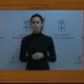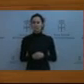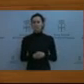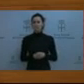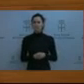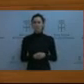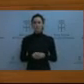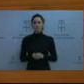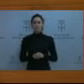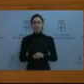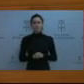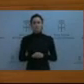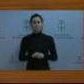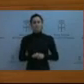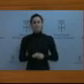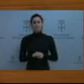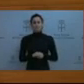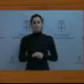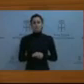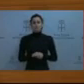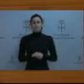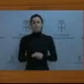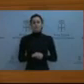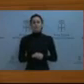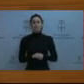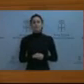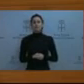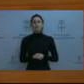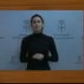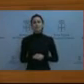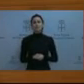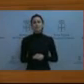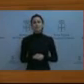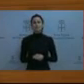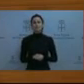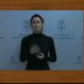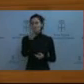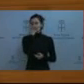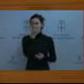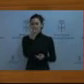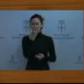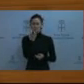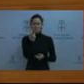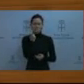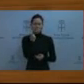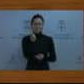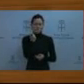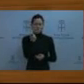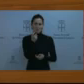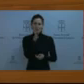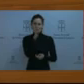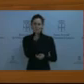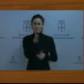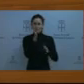Pero, aparte, lo que hacen es tener muy poco rigor, porque ahora la propuesta afecta a tres